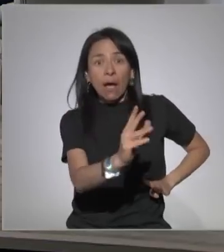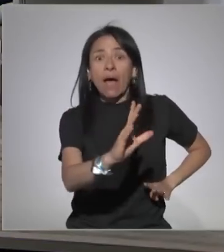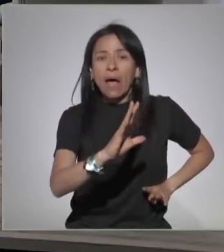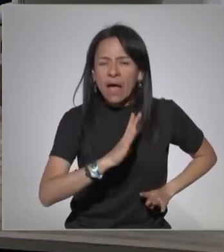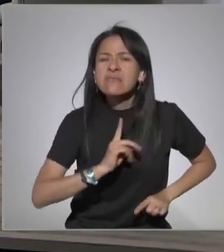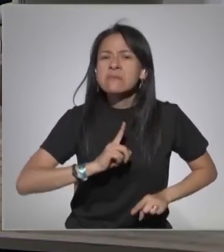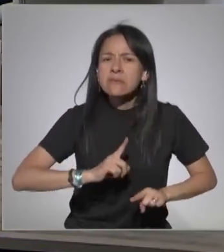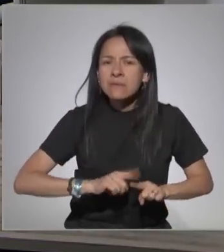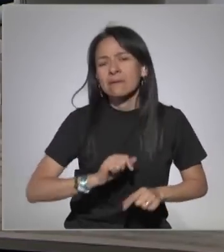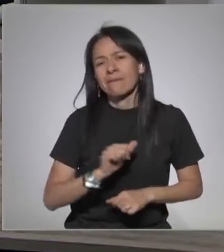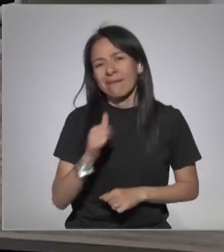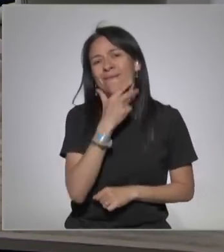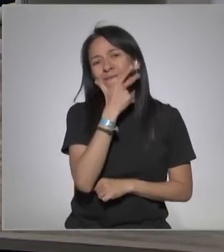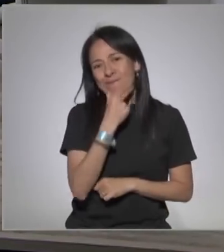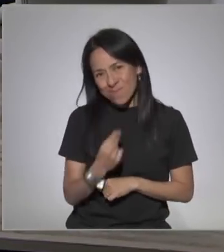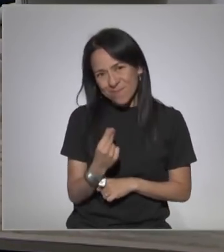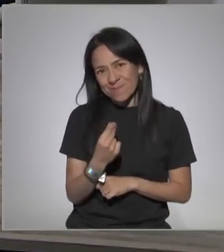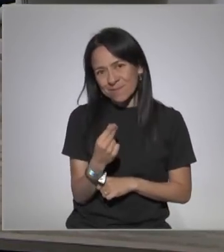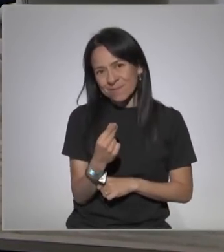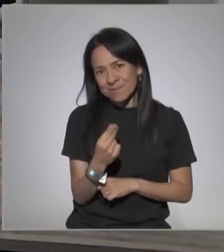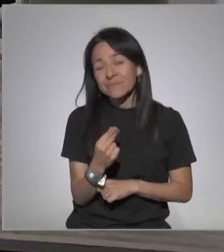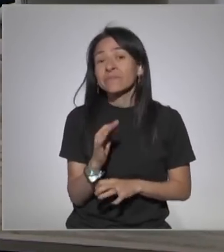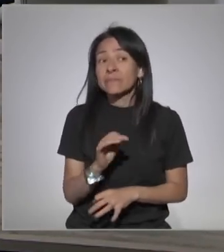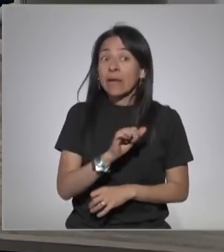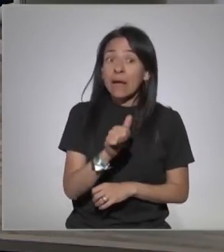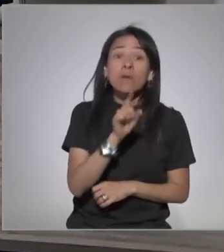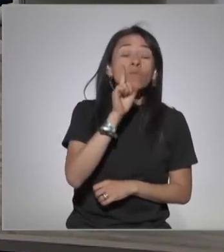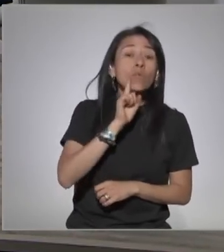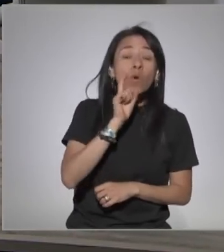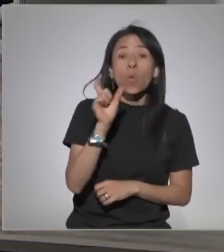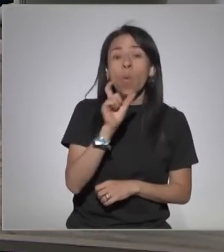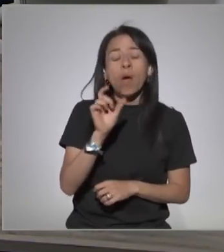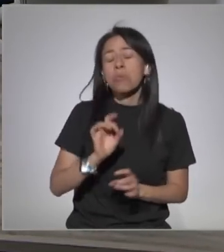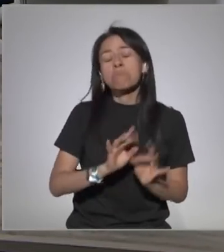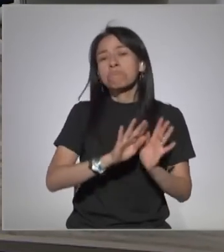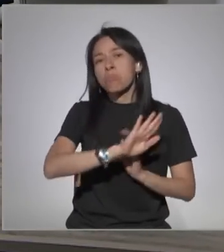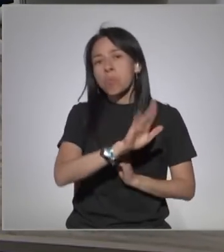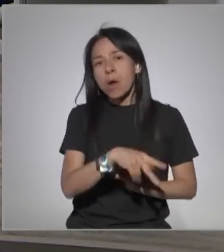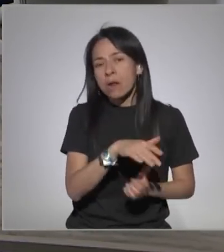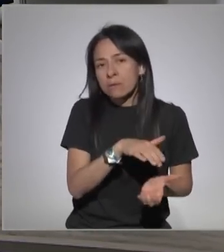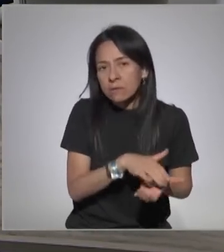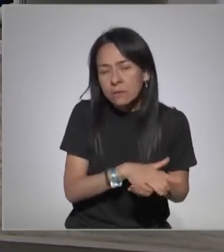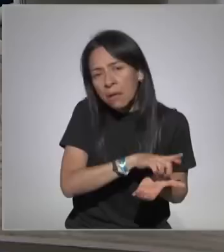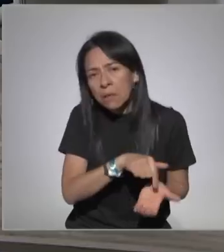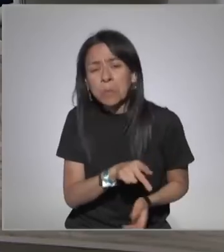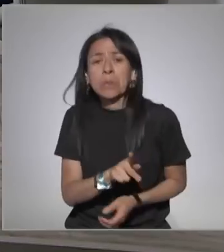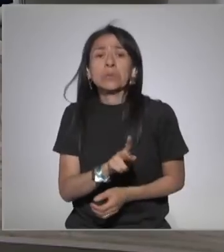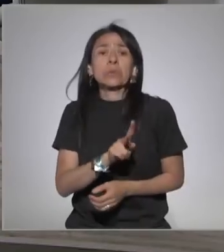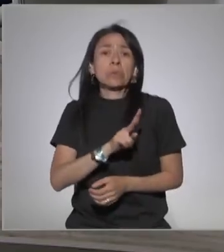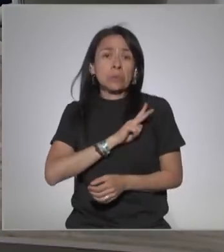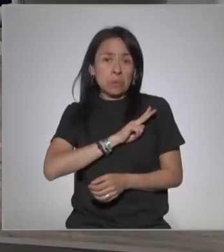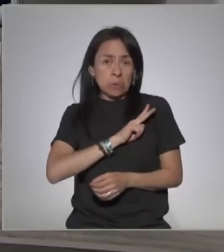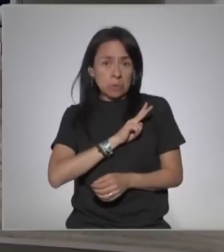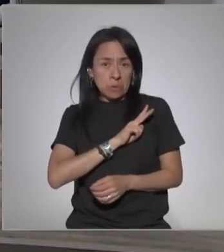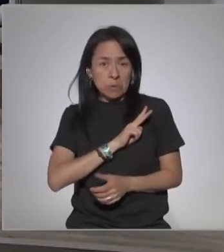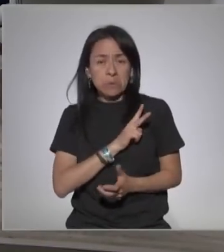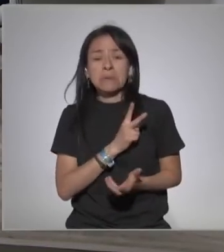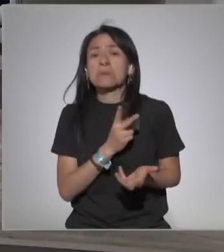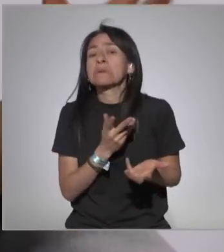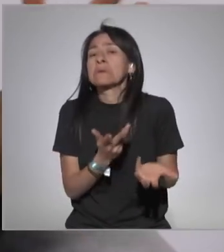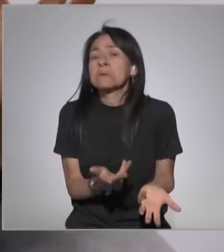Y muchas de las mujeres quedan viudas y de verdad generan otros tipos